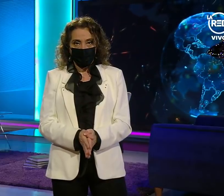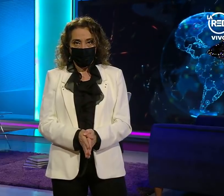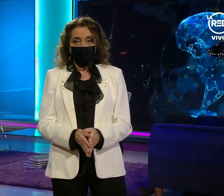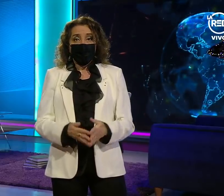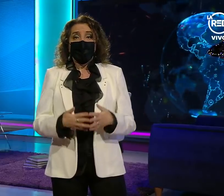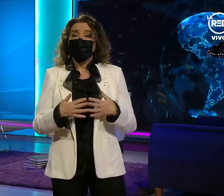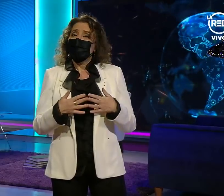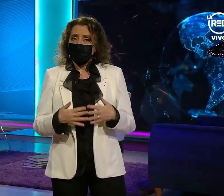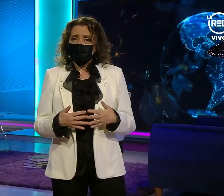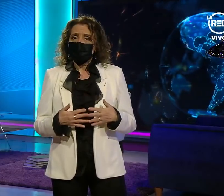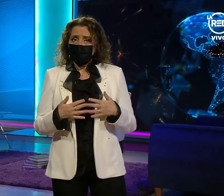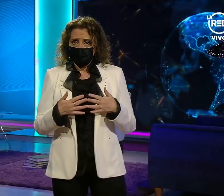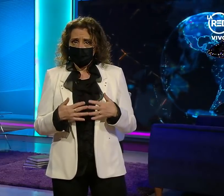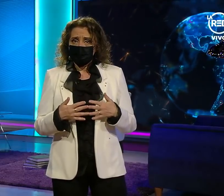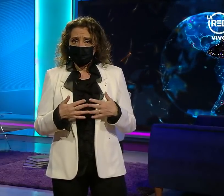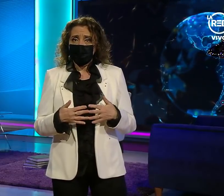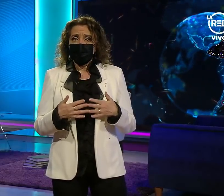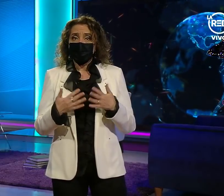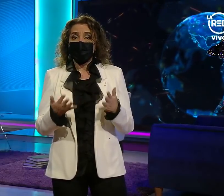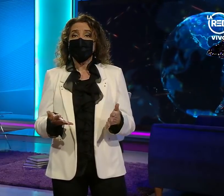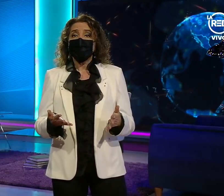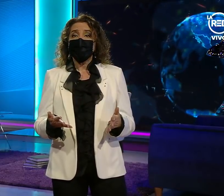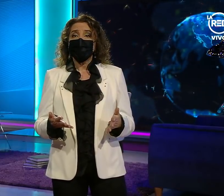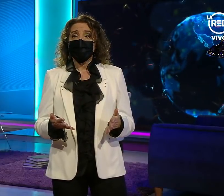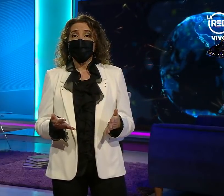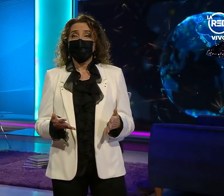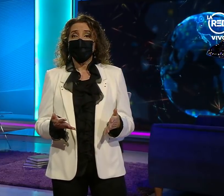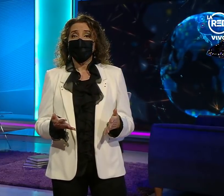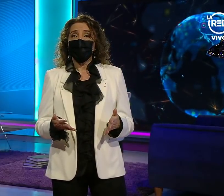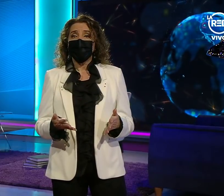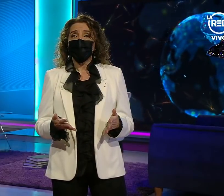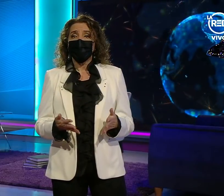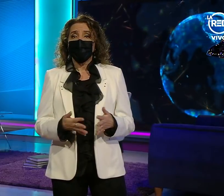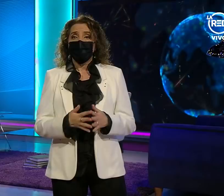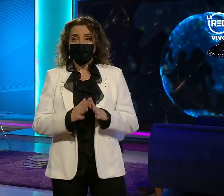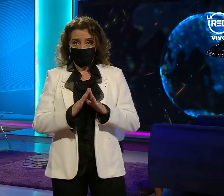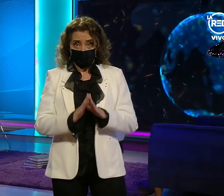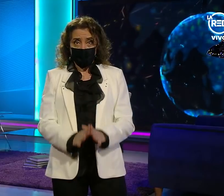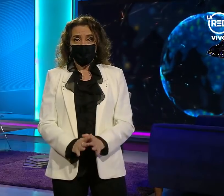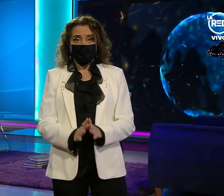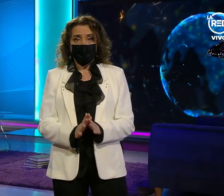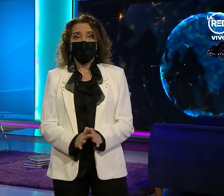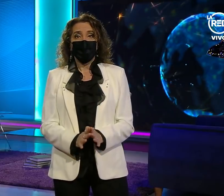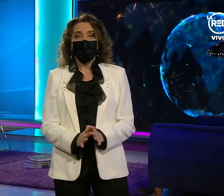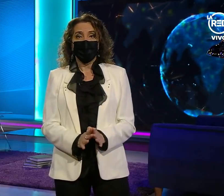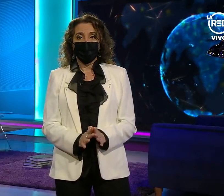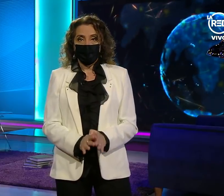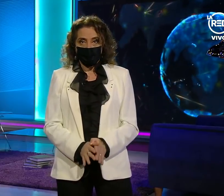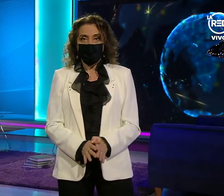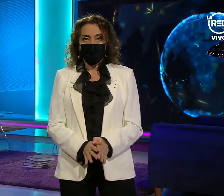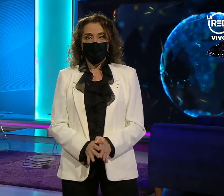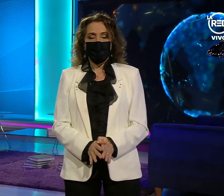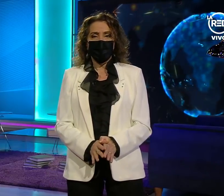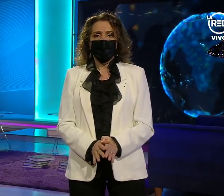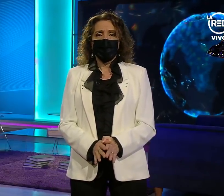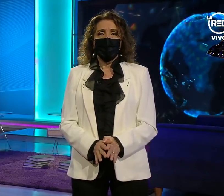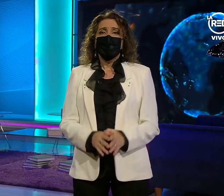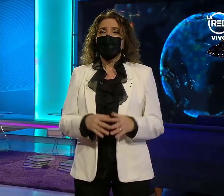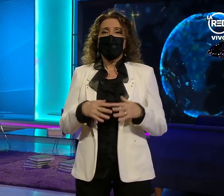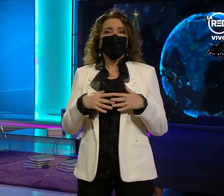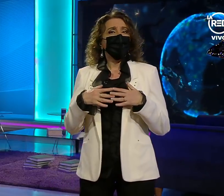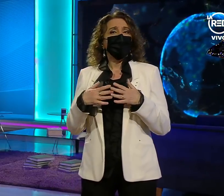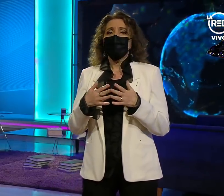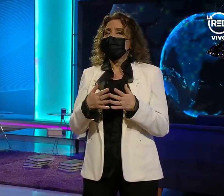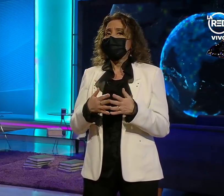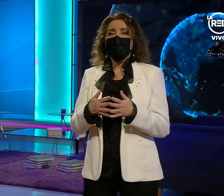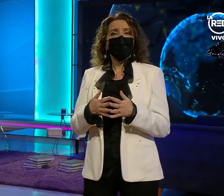desigualdad. Si la élite hubiese salido a tiempo de su zona de confort para sanar las heridas de la inequidad,